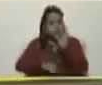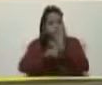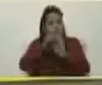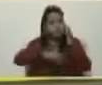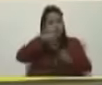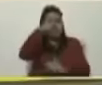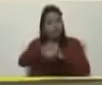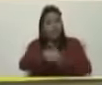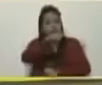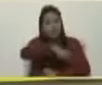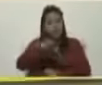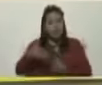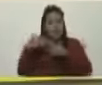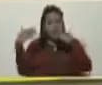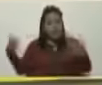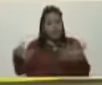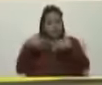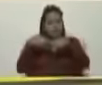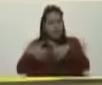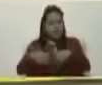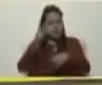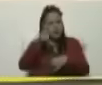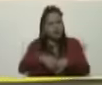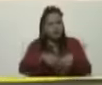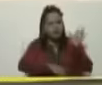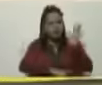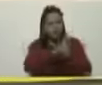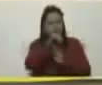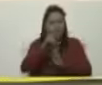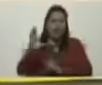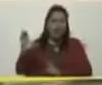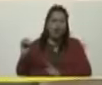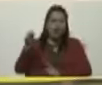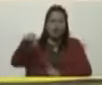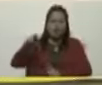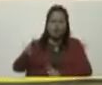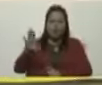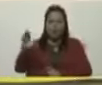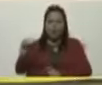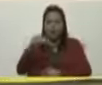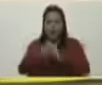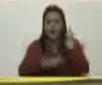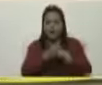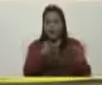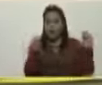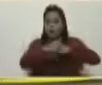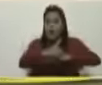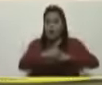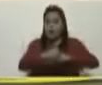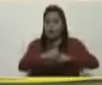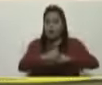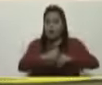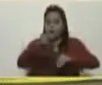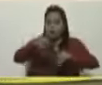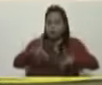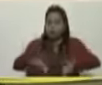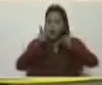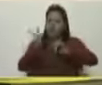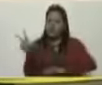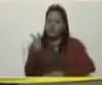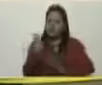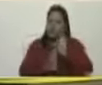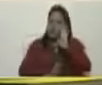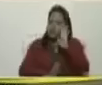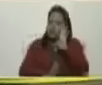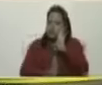grandes productores para elevar la mayor producción. Si producimos, nuestro país seguirá adelante con este tema